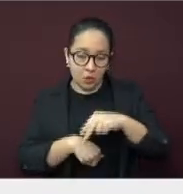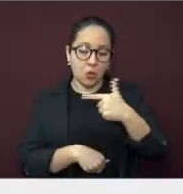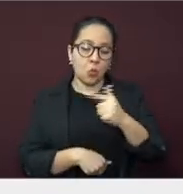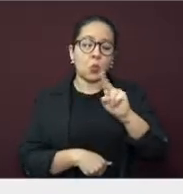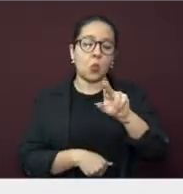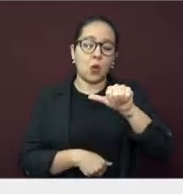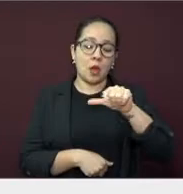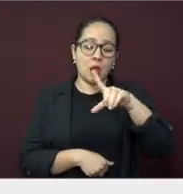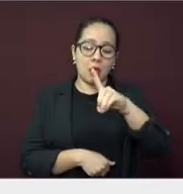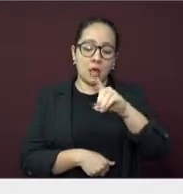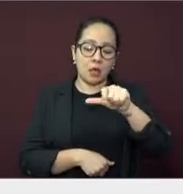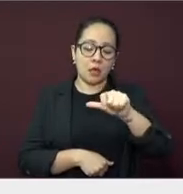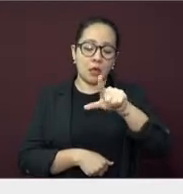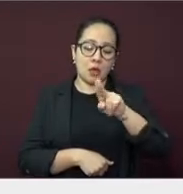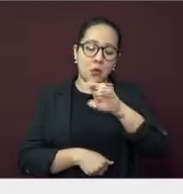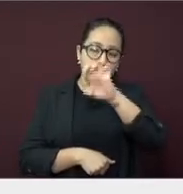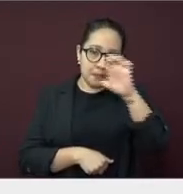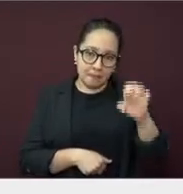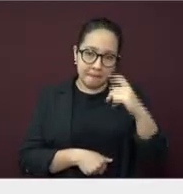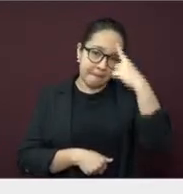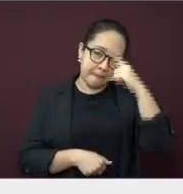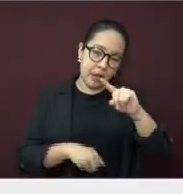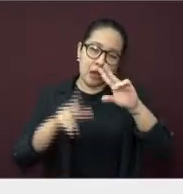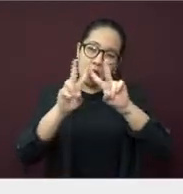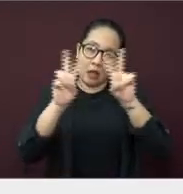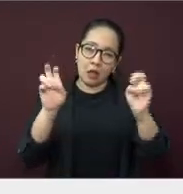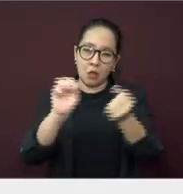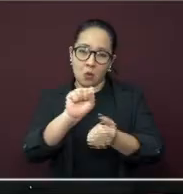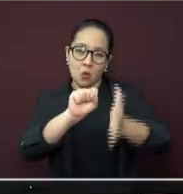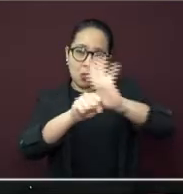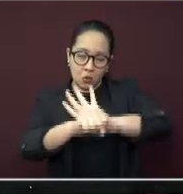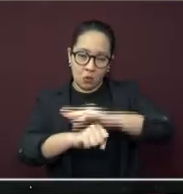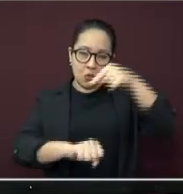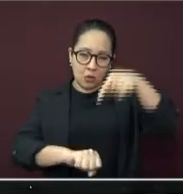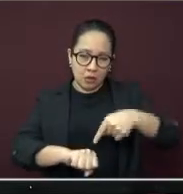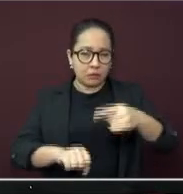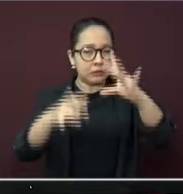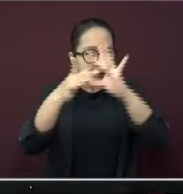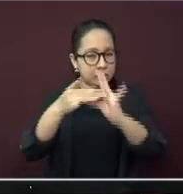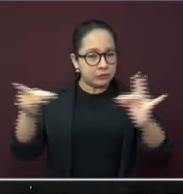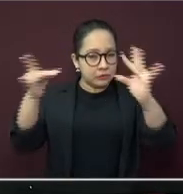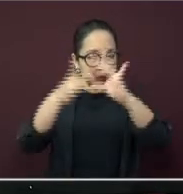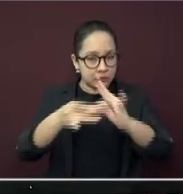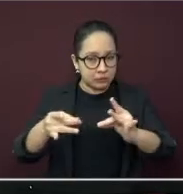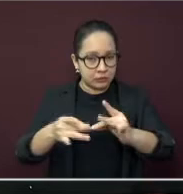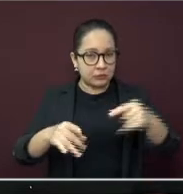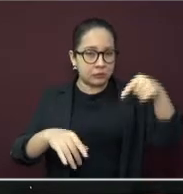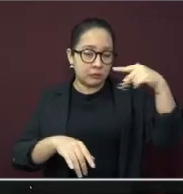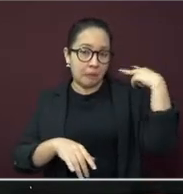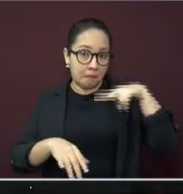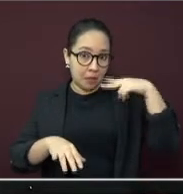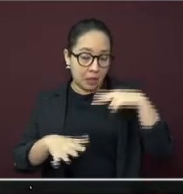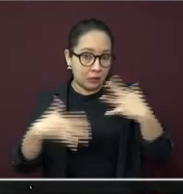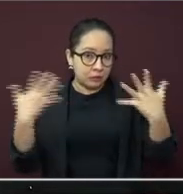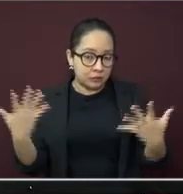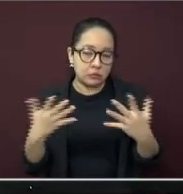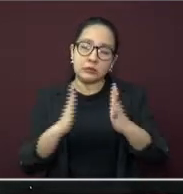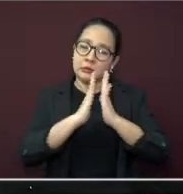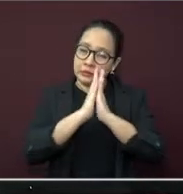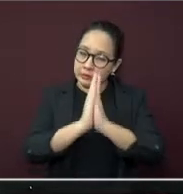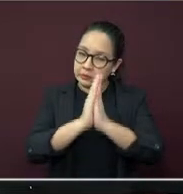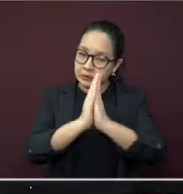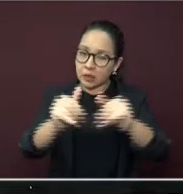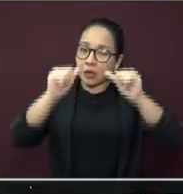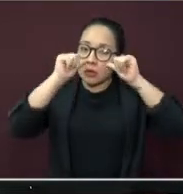la actualización de coronavirus en nuestra entidad los invito a poner mucha atención y sobre todo no aflojar la